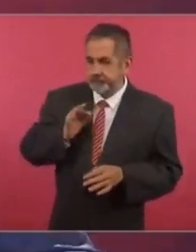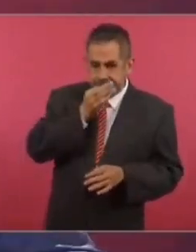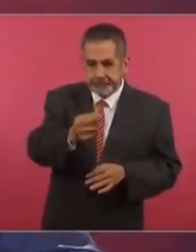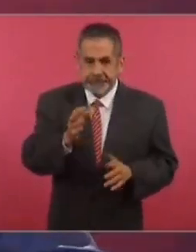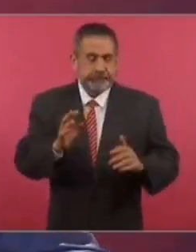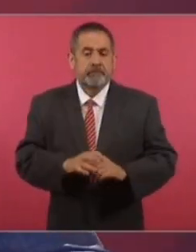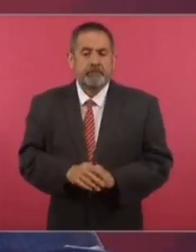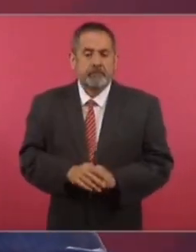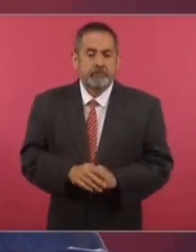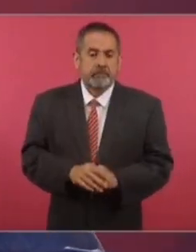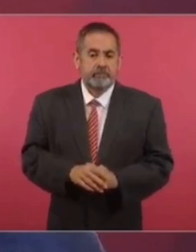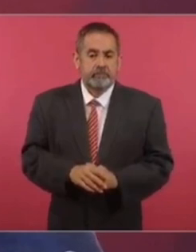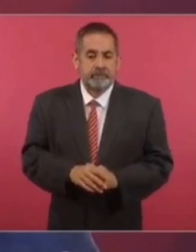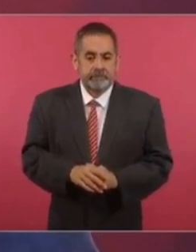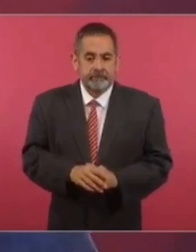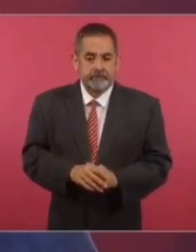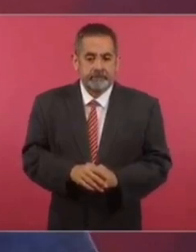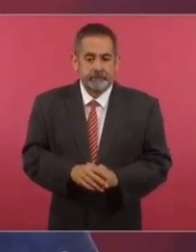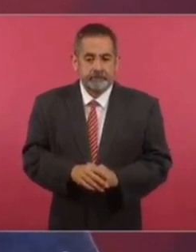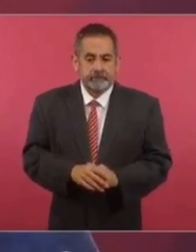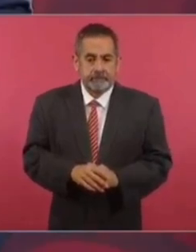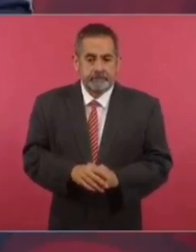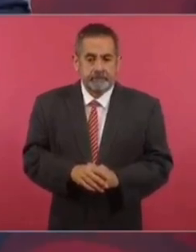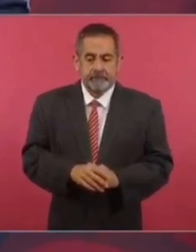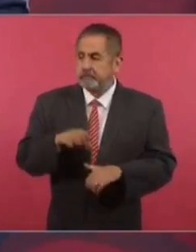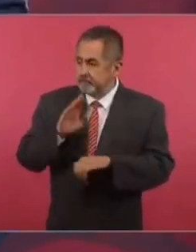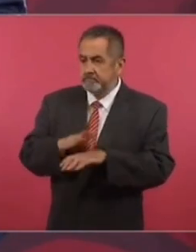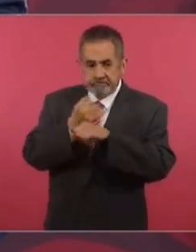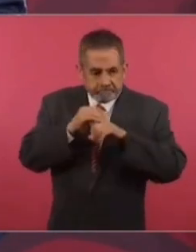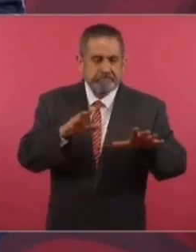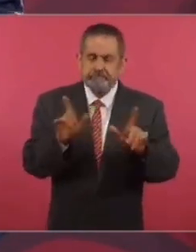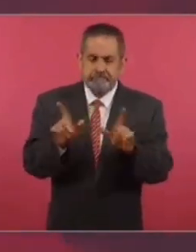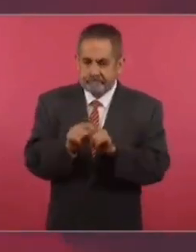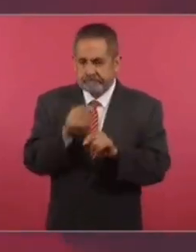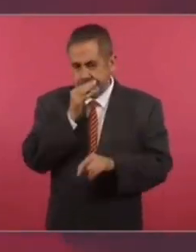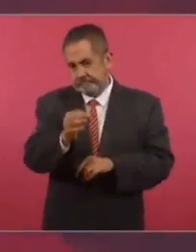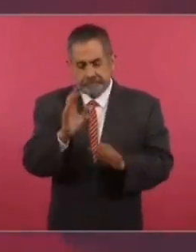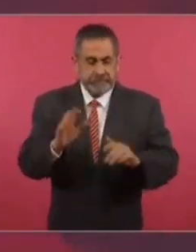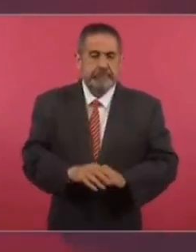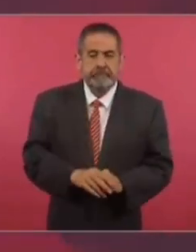informarles. No podemos transmitir más información que esa.